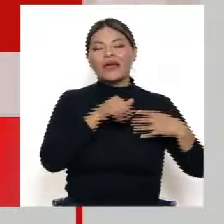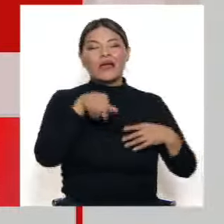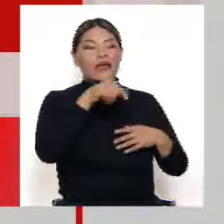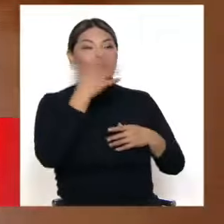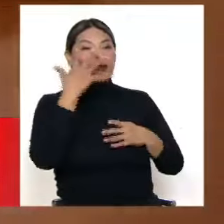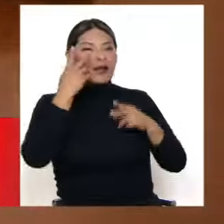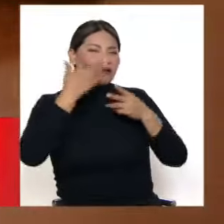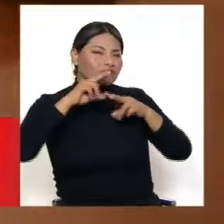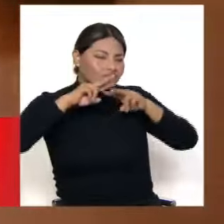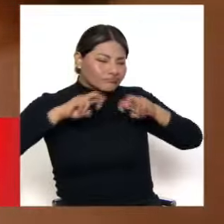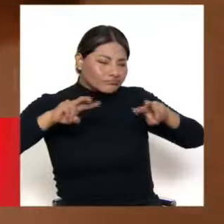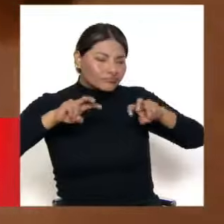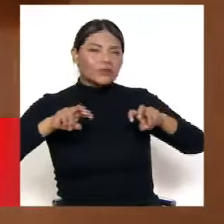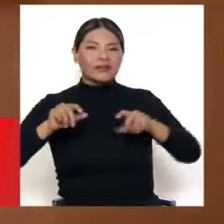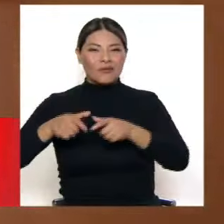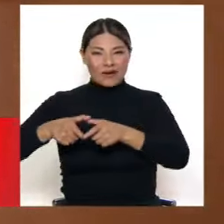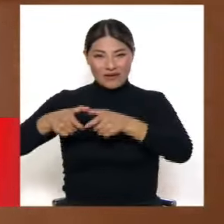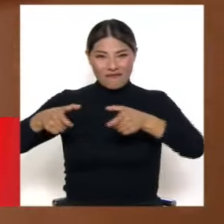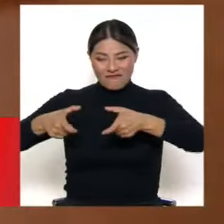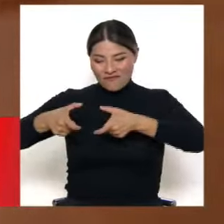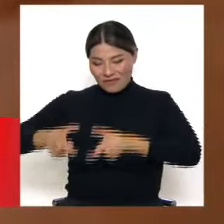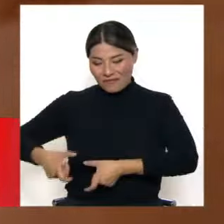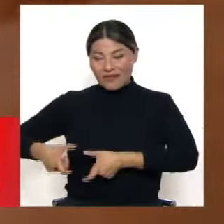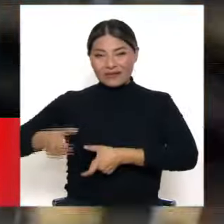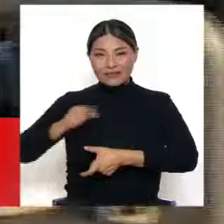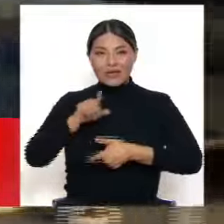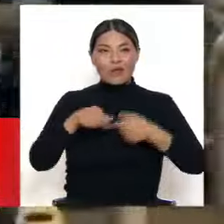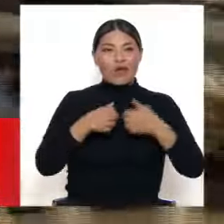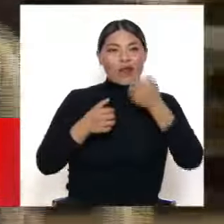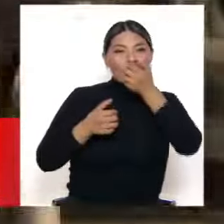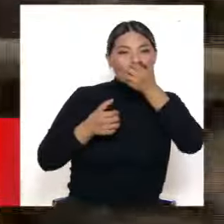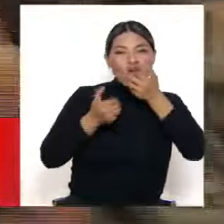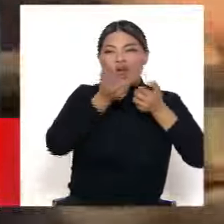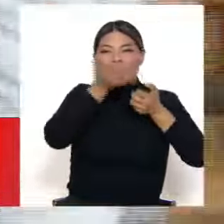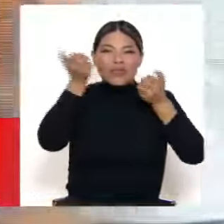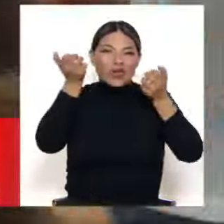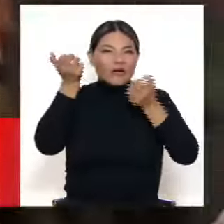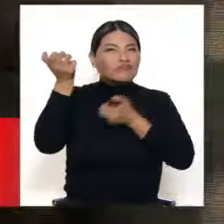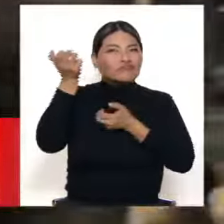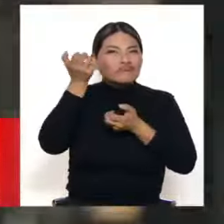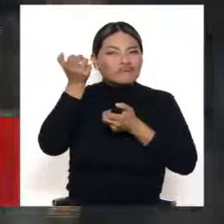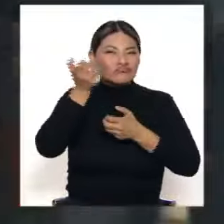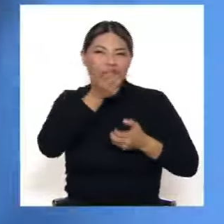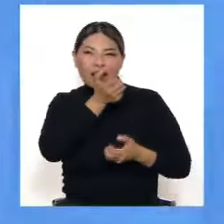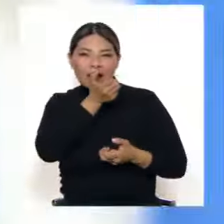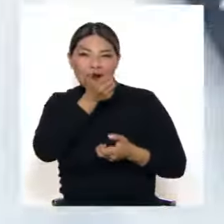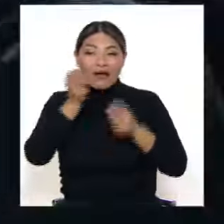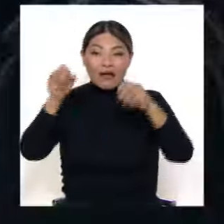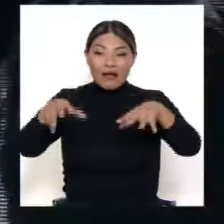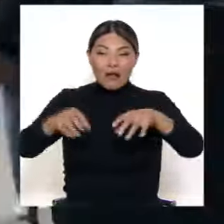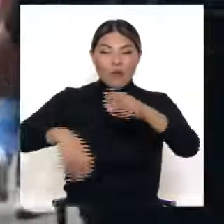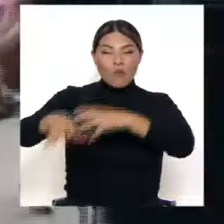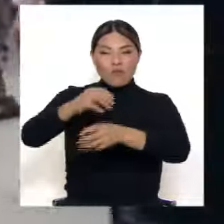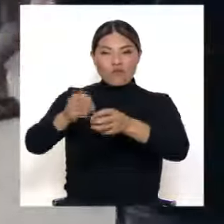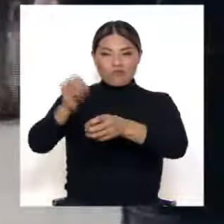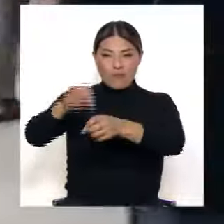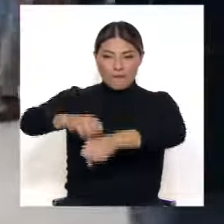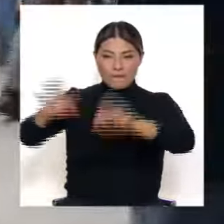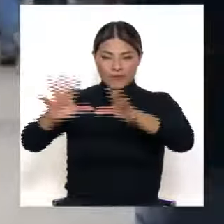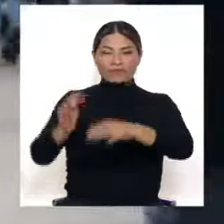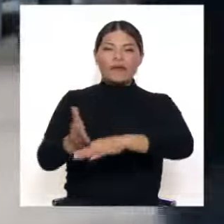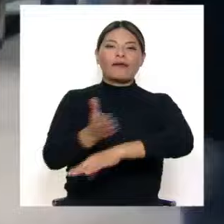que así como los vipers los wokitokis fueron cargados con explosivos antes de llegar al Líbano